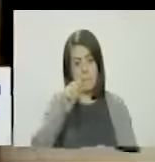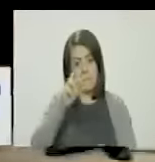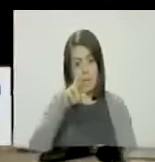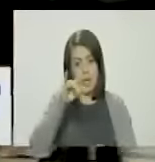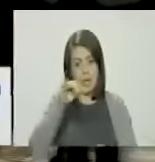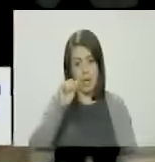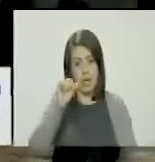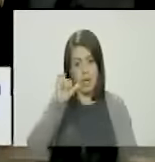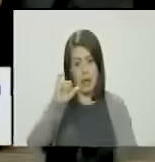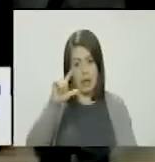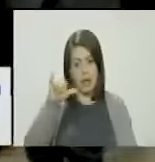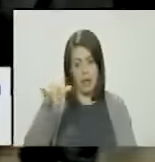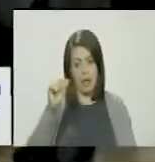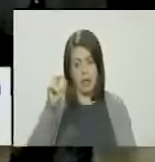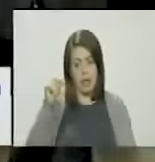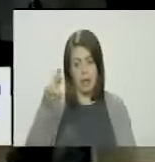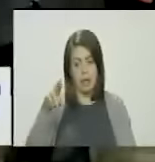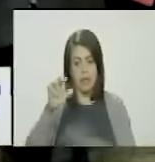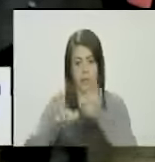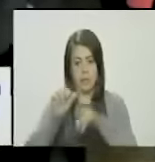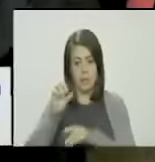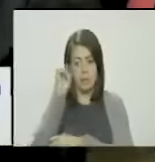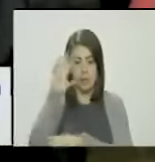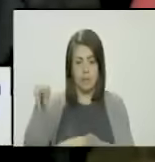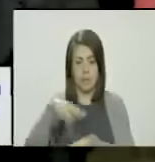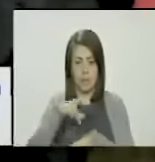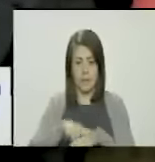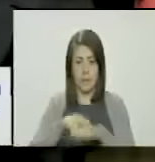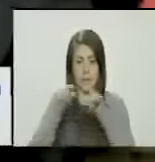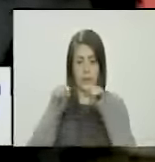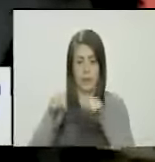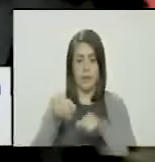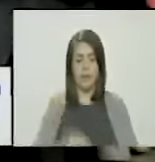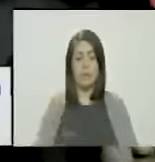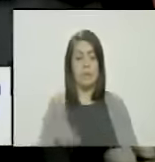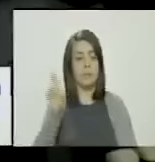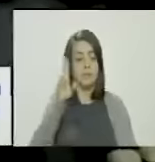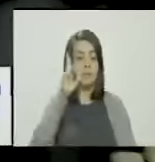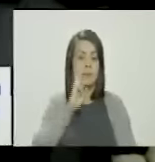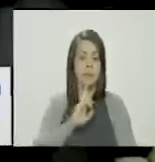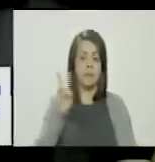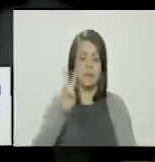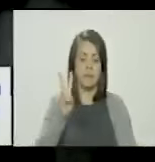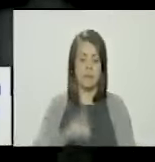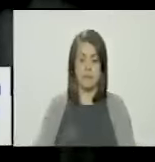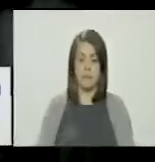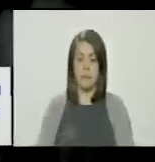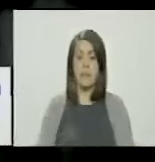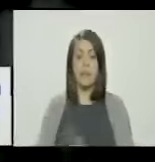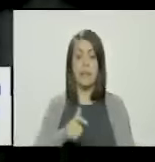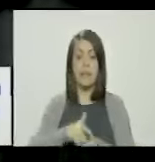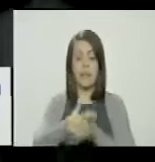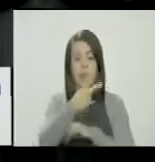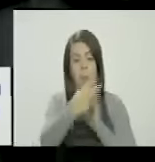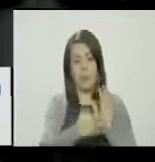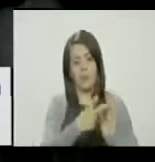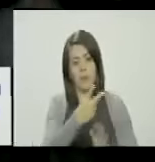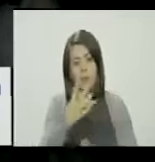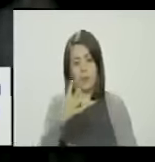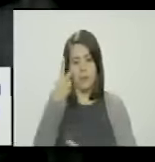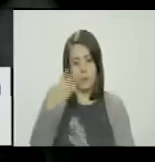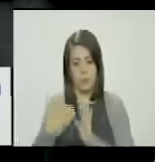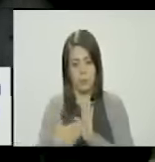Alejandra Hernández como secretaria de la Asamblea Nacional de la República Bolivariana de Venezuela para el periodo